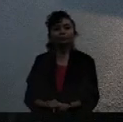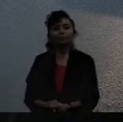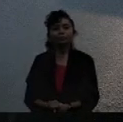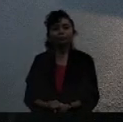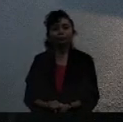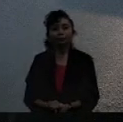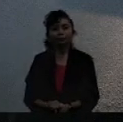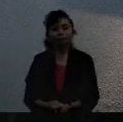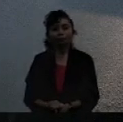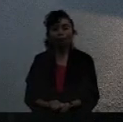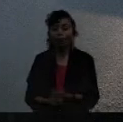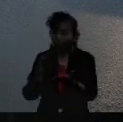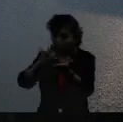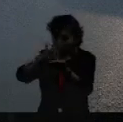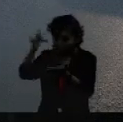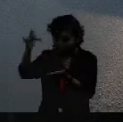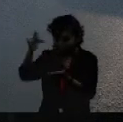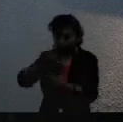Jesús